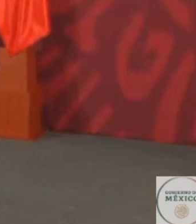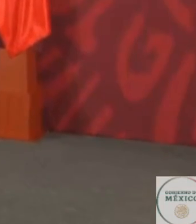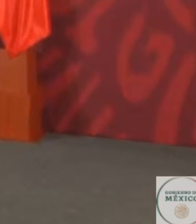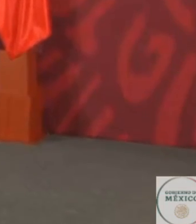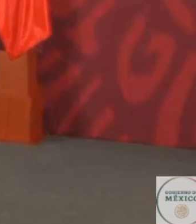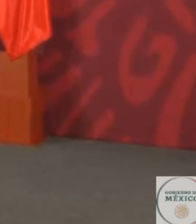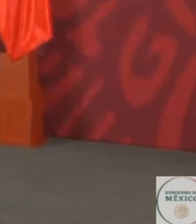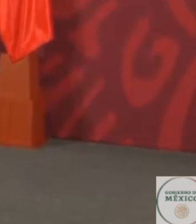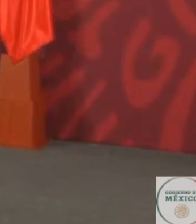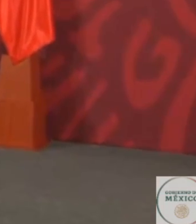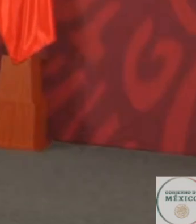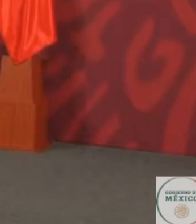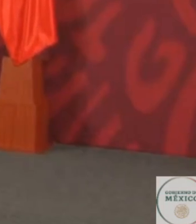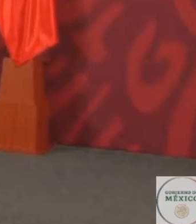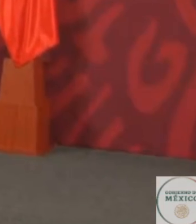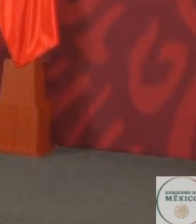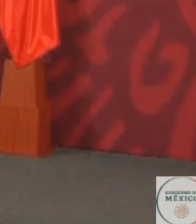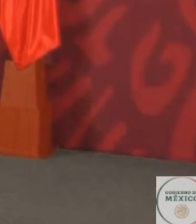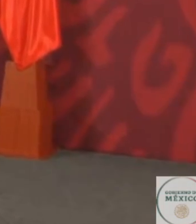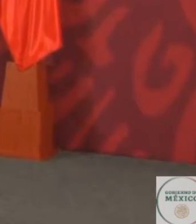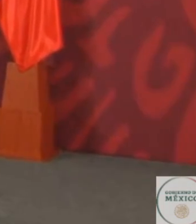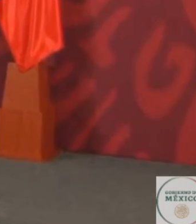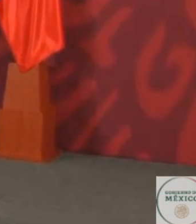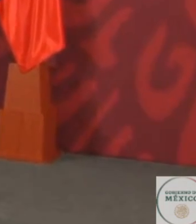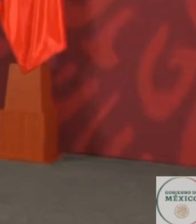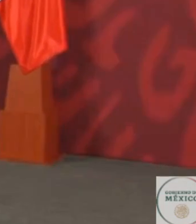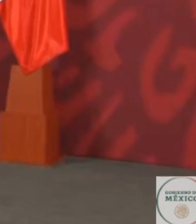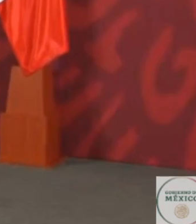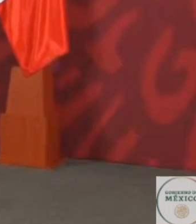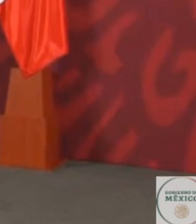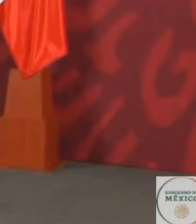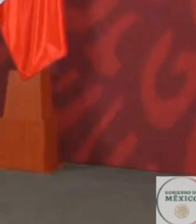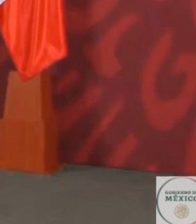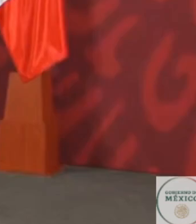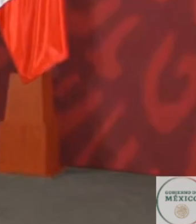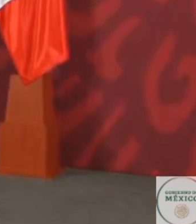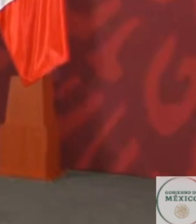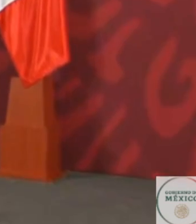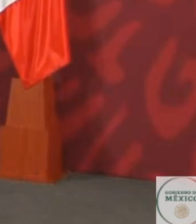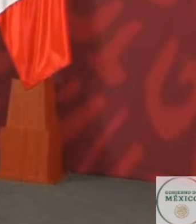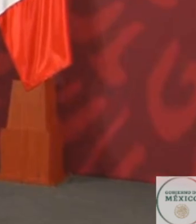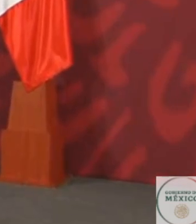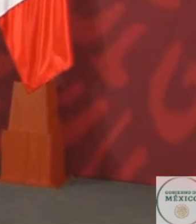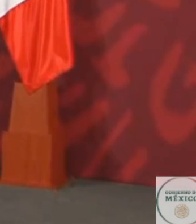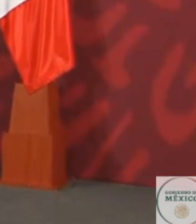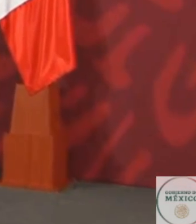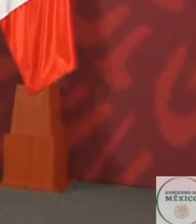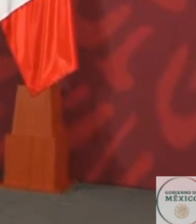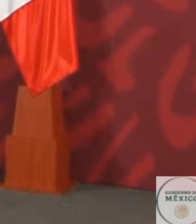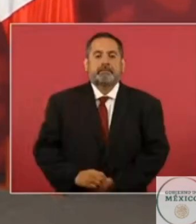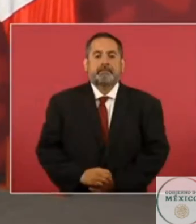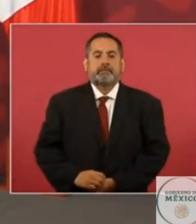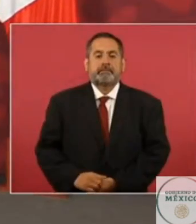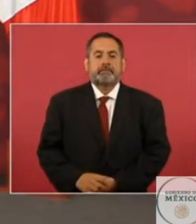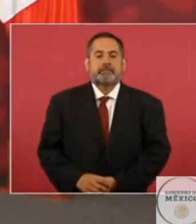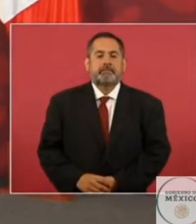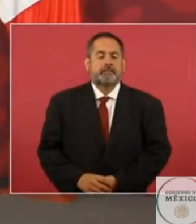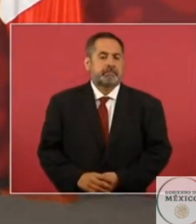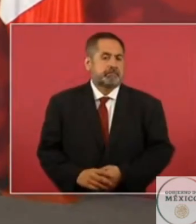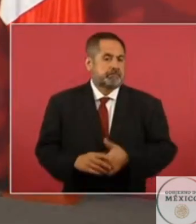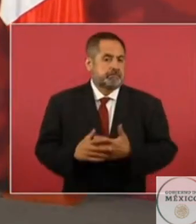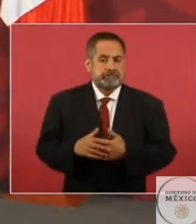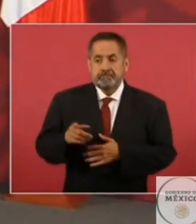inteligencia financiera. En lugar de inteligencia financiera sería algo así como la demencia total. ¿La